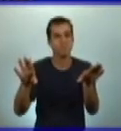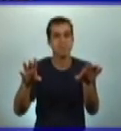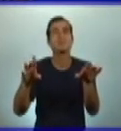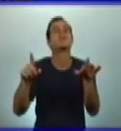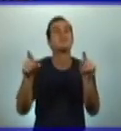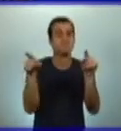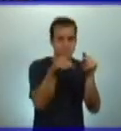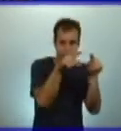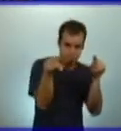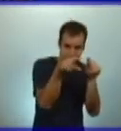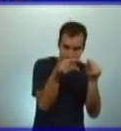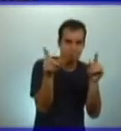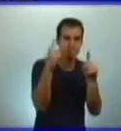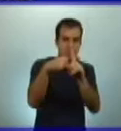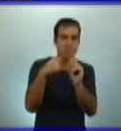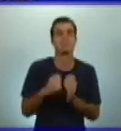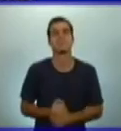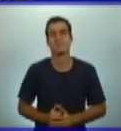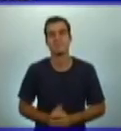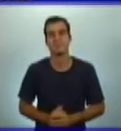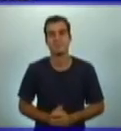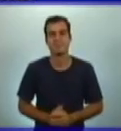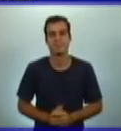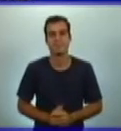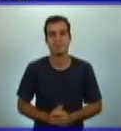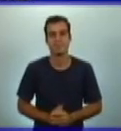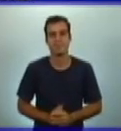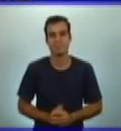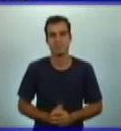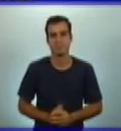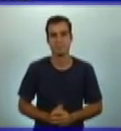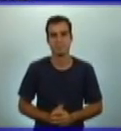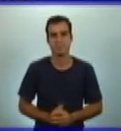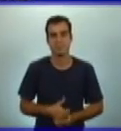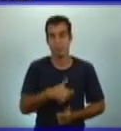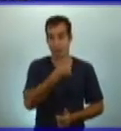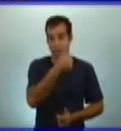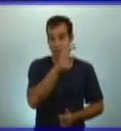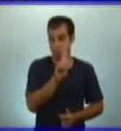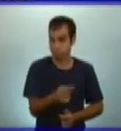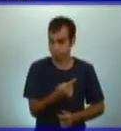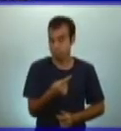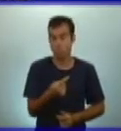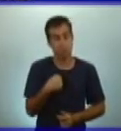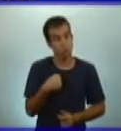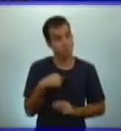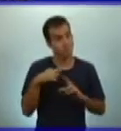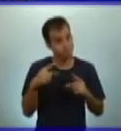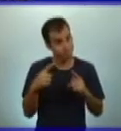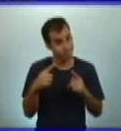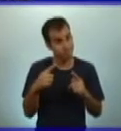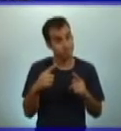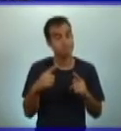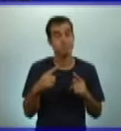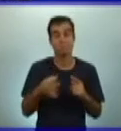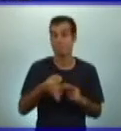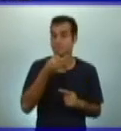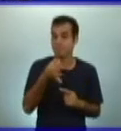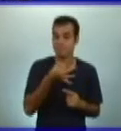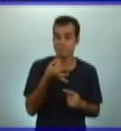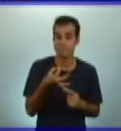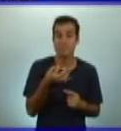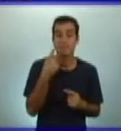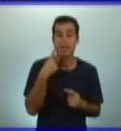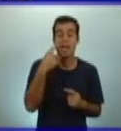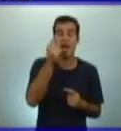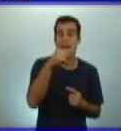continuamos resolviendo la combinada. En el inciso A quiero insistir, escribe el